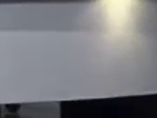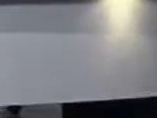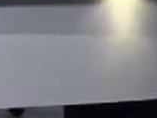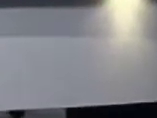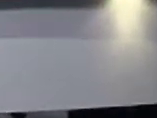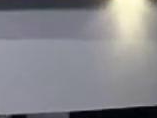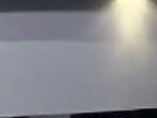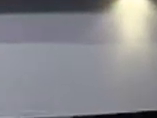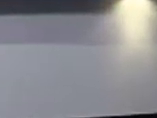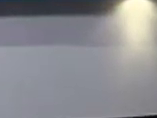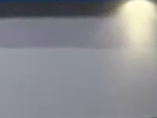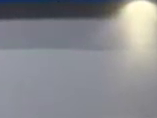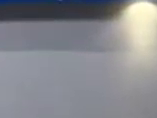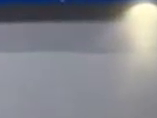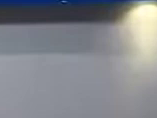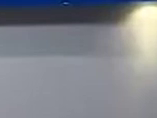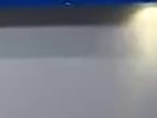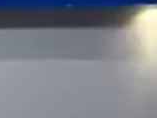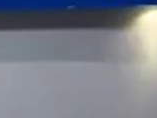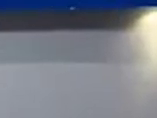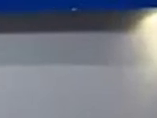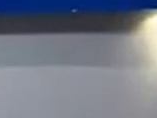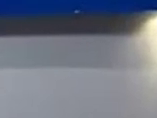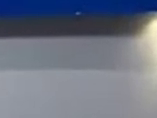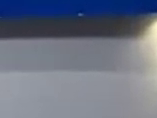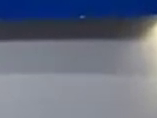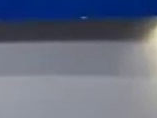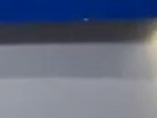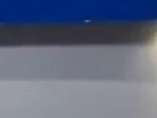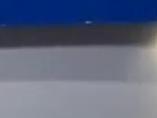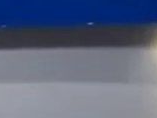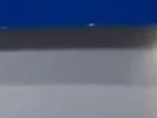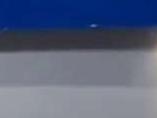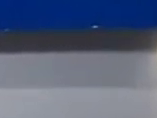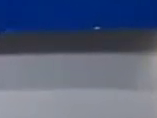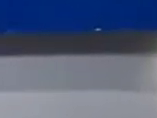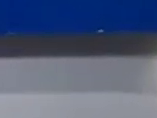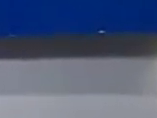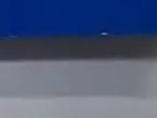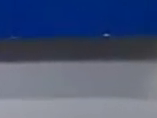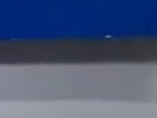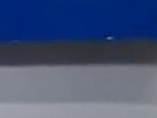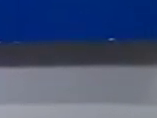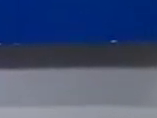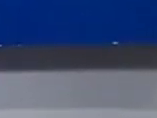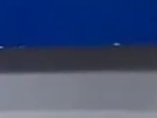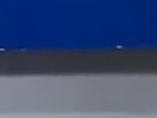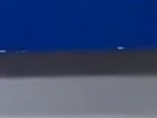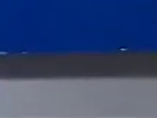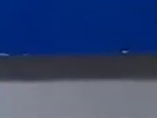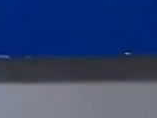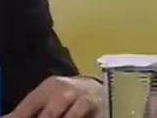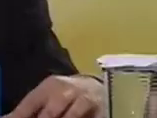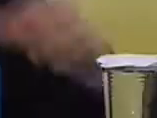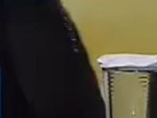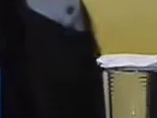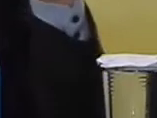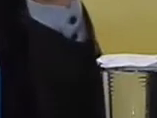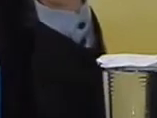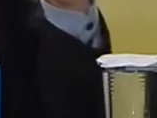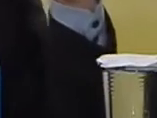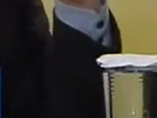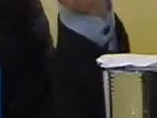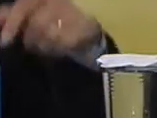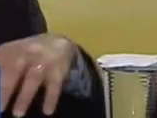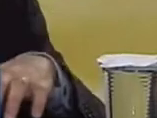Gloria a Dios Gloria a Dios Gloria a Dios Gloria a Dios Gloria a Dios Gloria a Dios Gloria a Dios